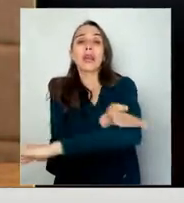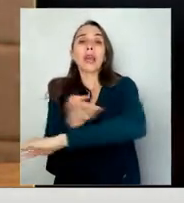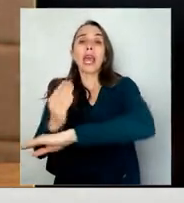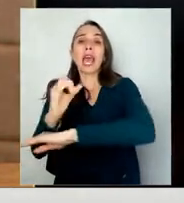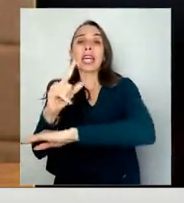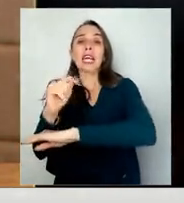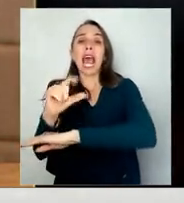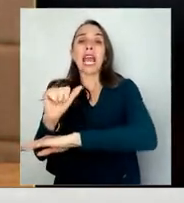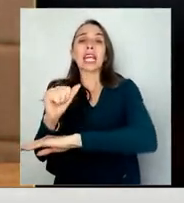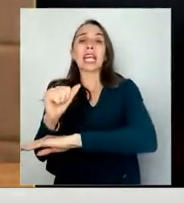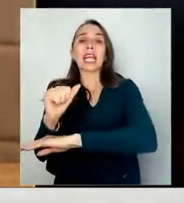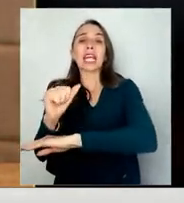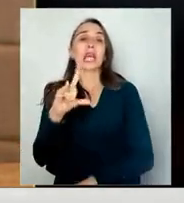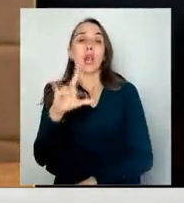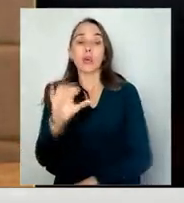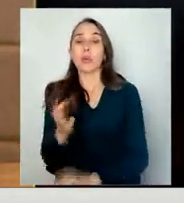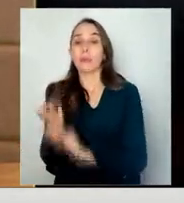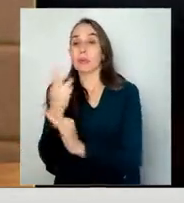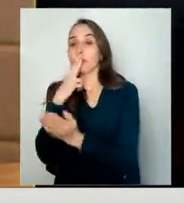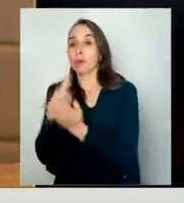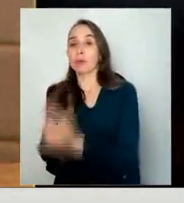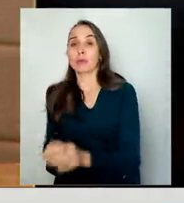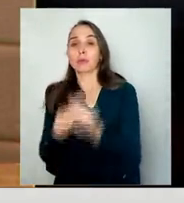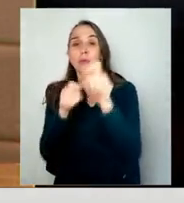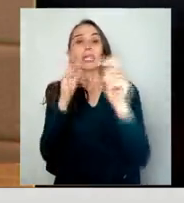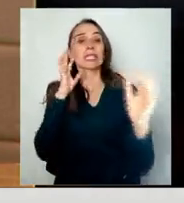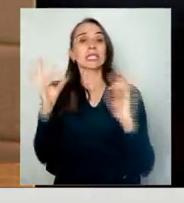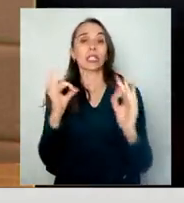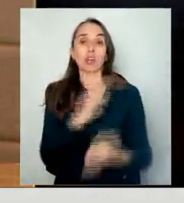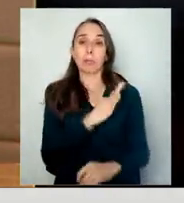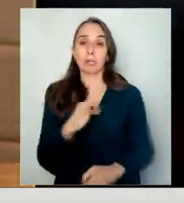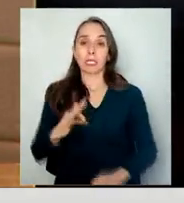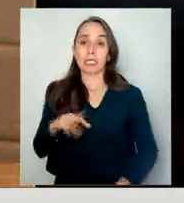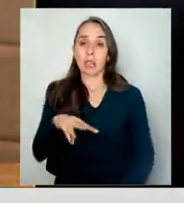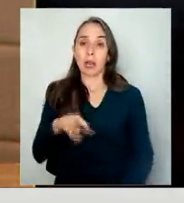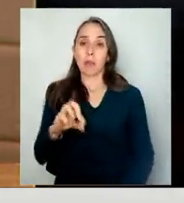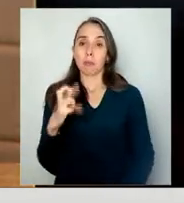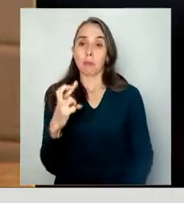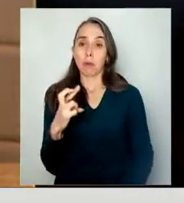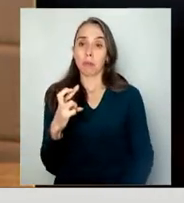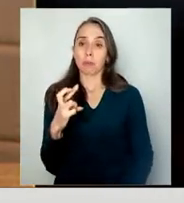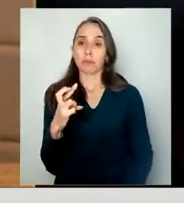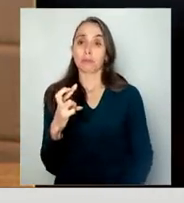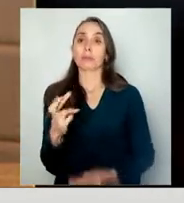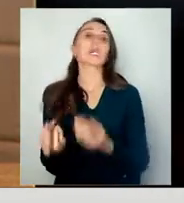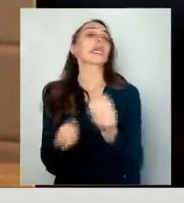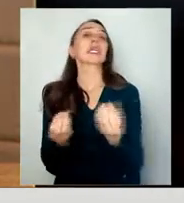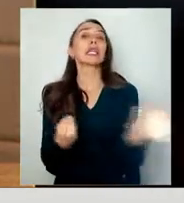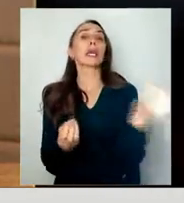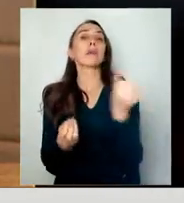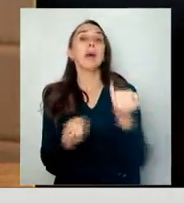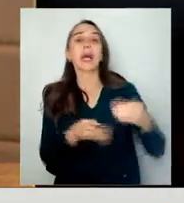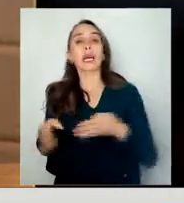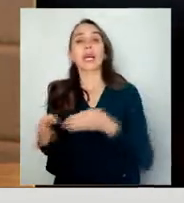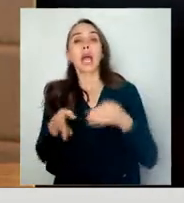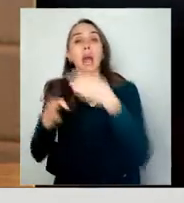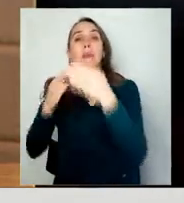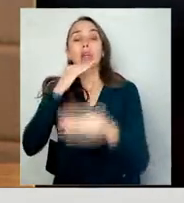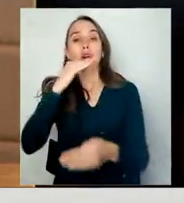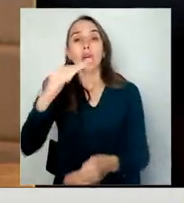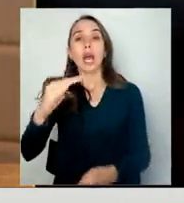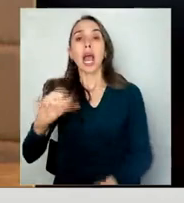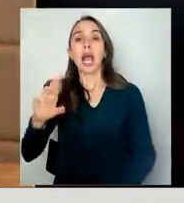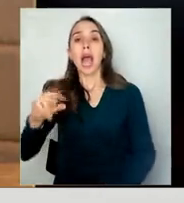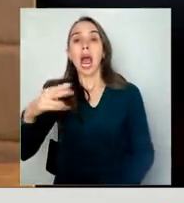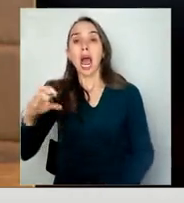presidente pido que se oficie a la señora ministra de Obras Públicas lo que está ocurriendo con Los Caminos Rurales la comuna de Nicaragua en la zona